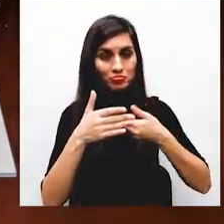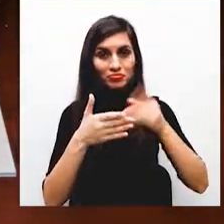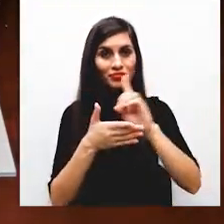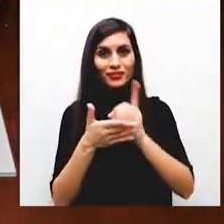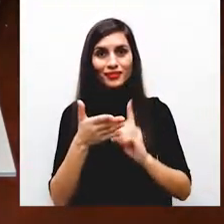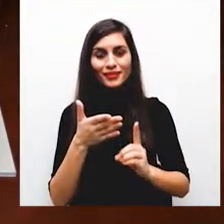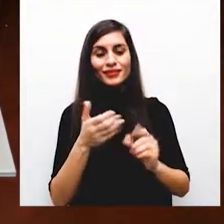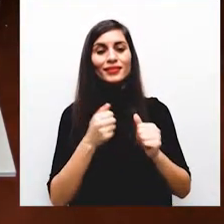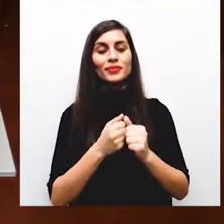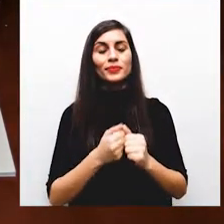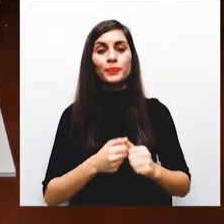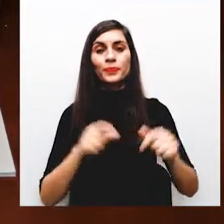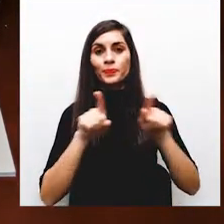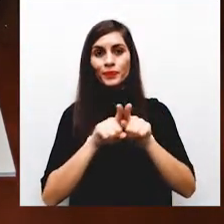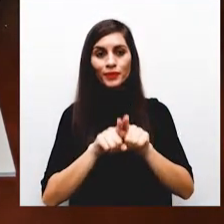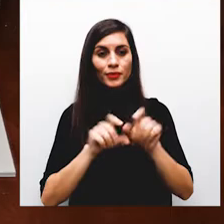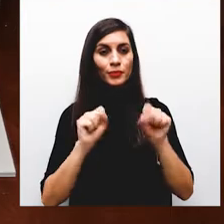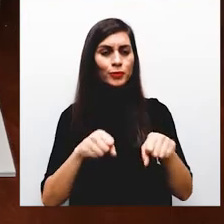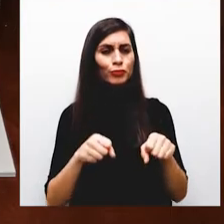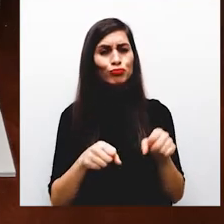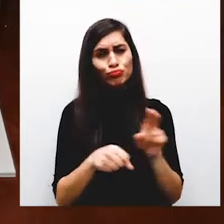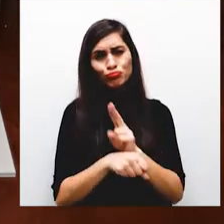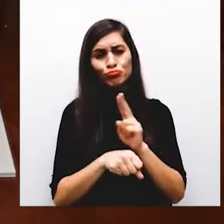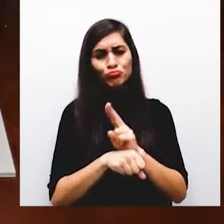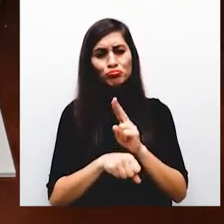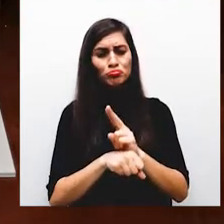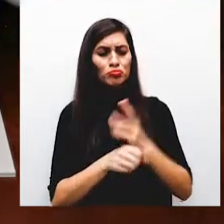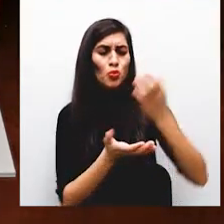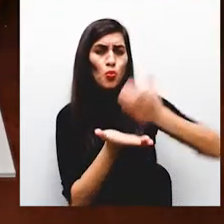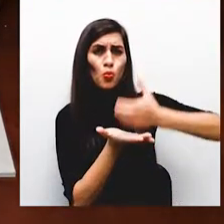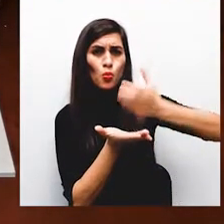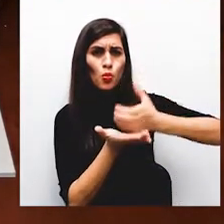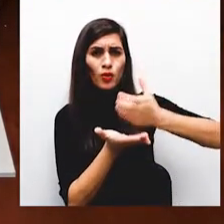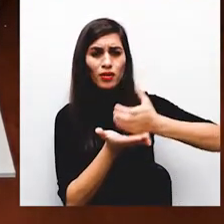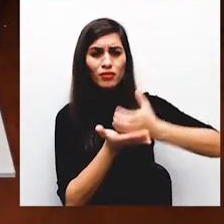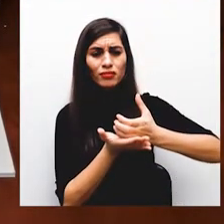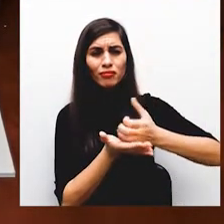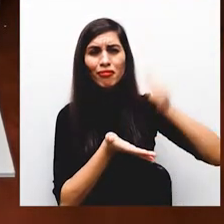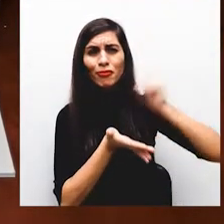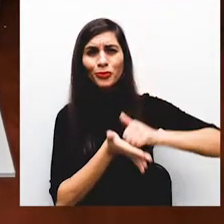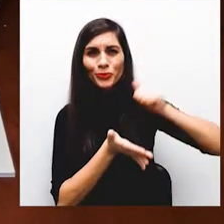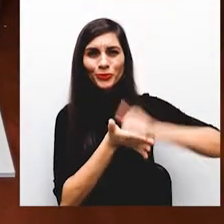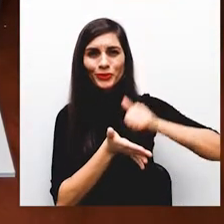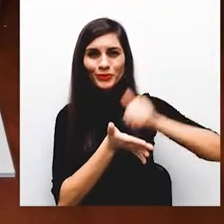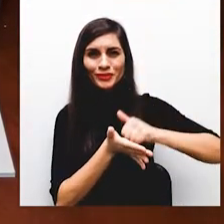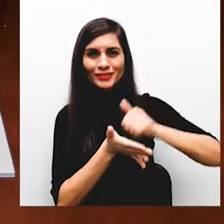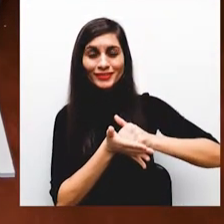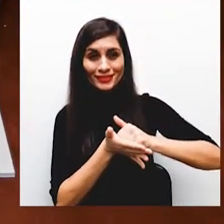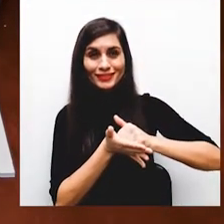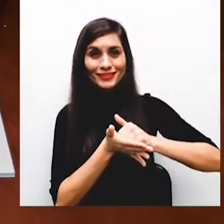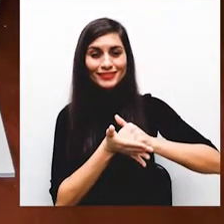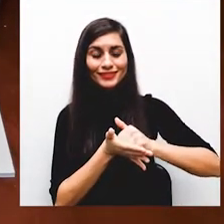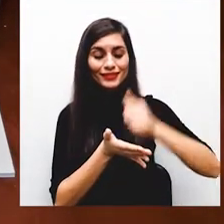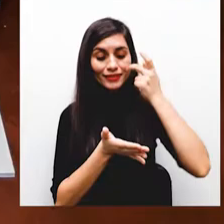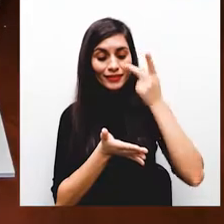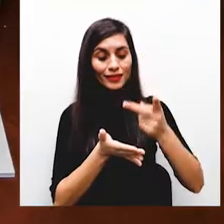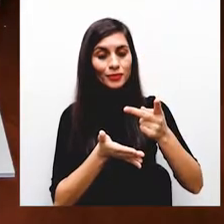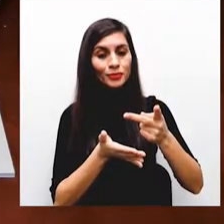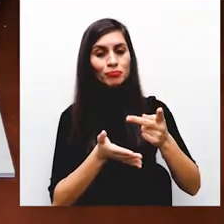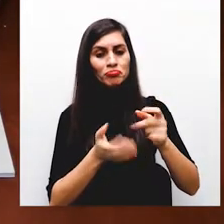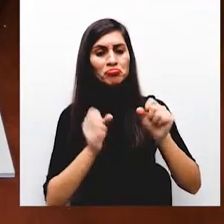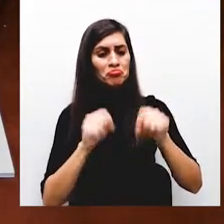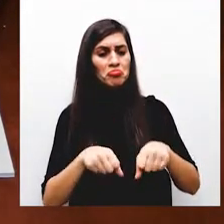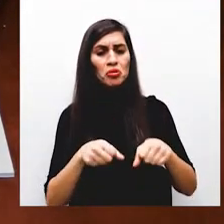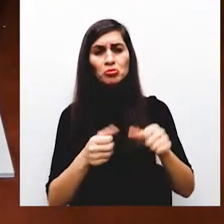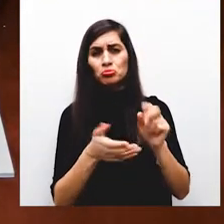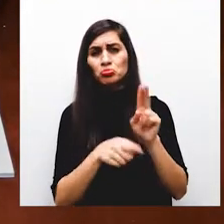tiene dibujos. También podríamos usar un cuaderno. La parte detrás de algunos cuadernos es sólida, es